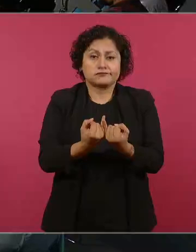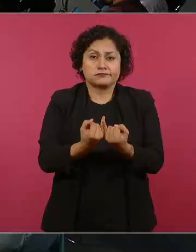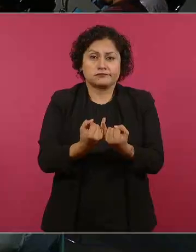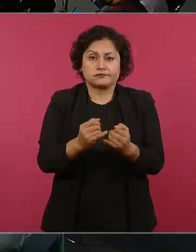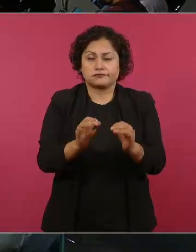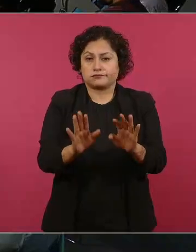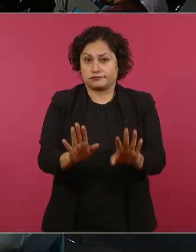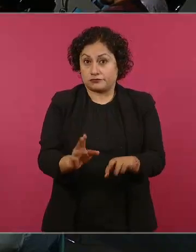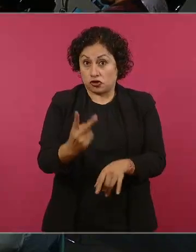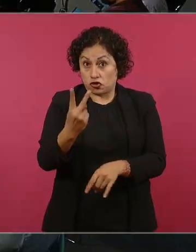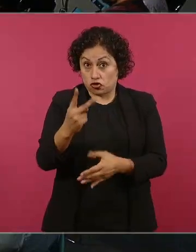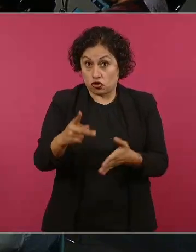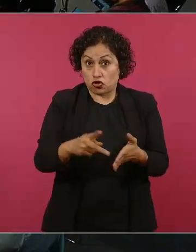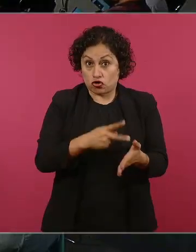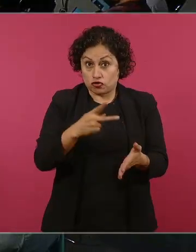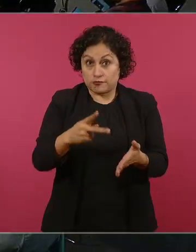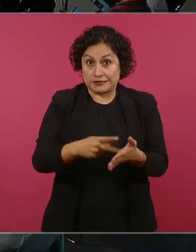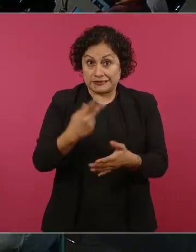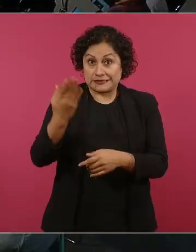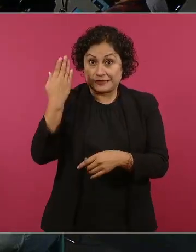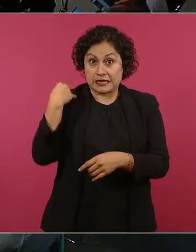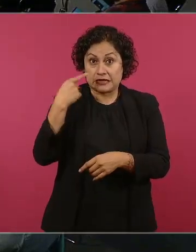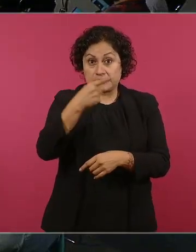2 veces nos invadieron